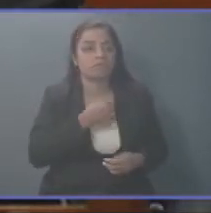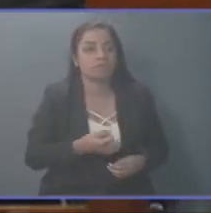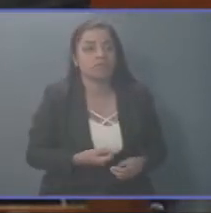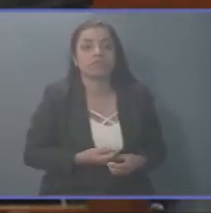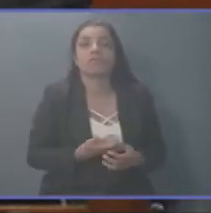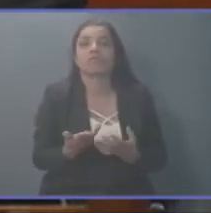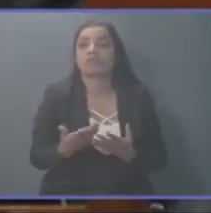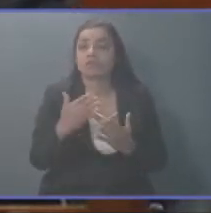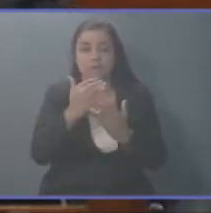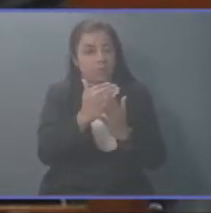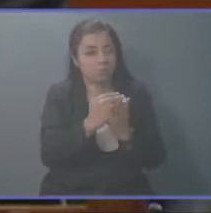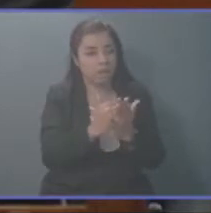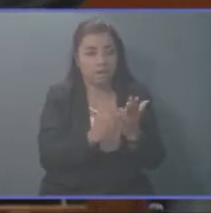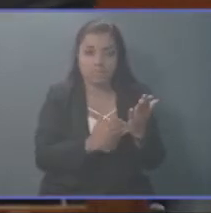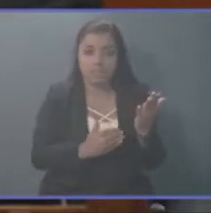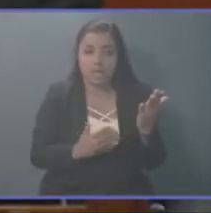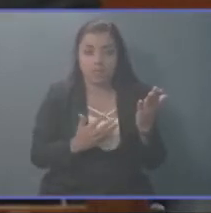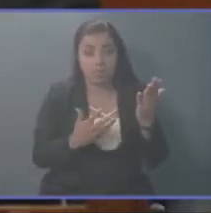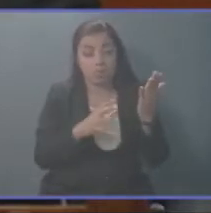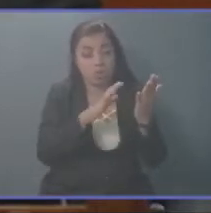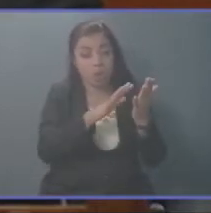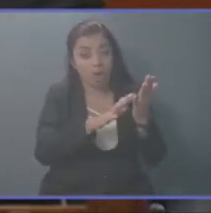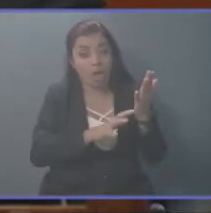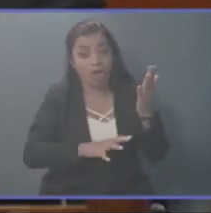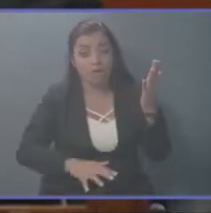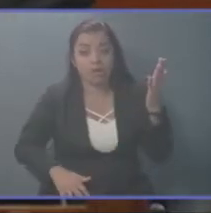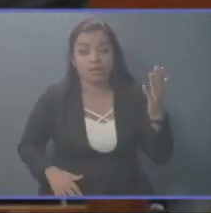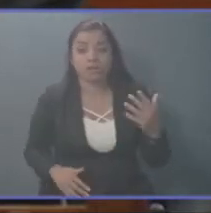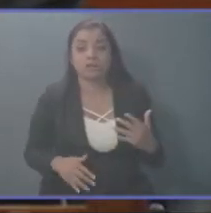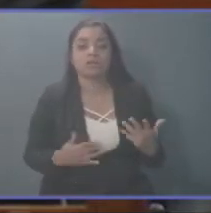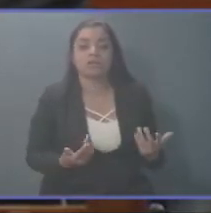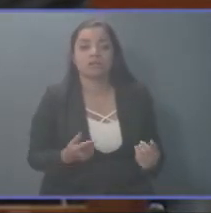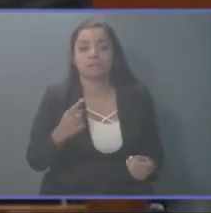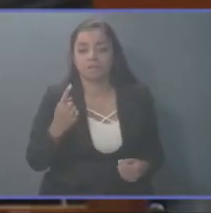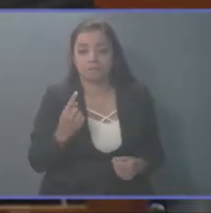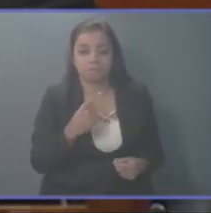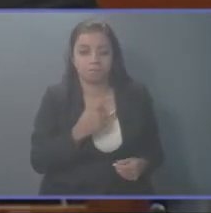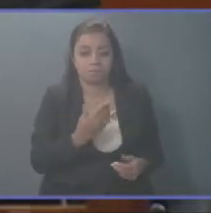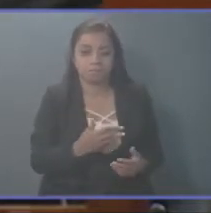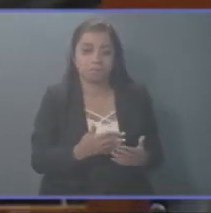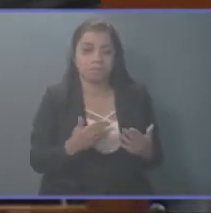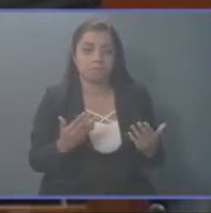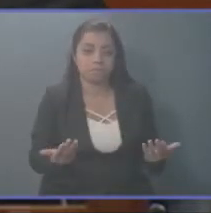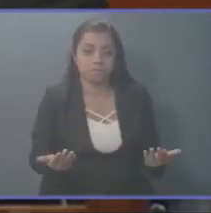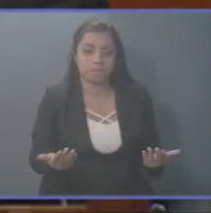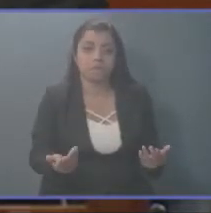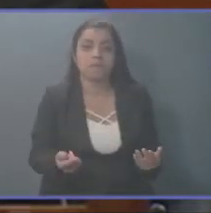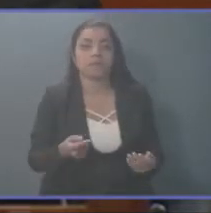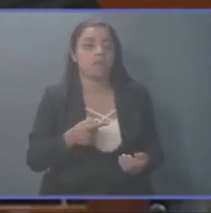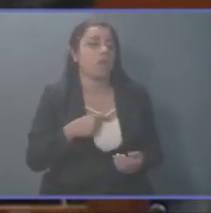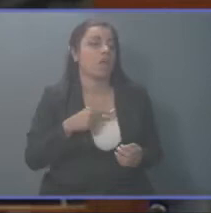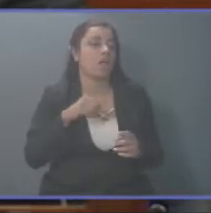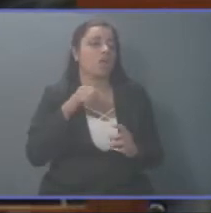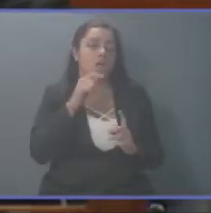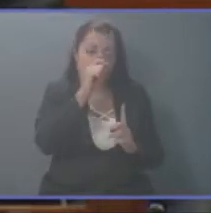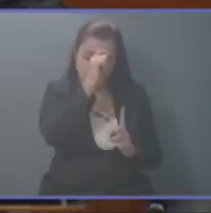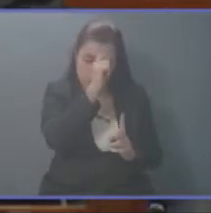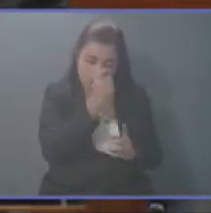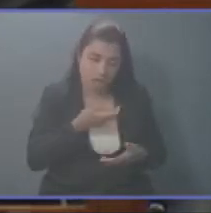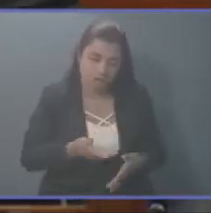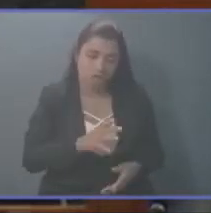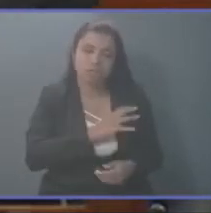que es una lista enorme. Hijos meritísimos, nobles amigos,